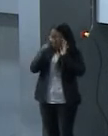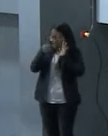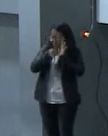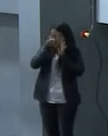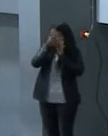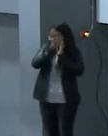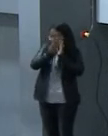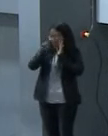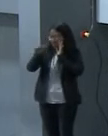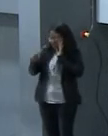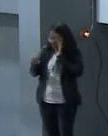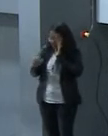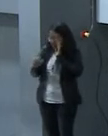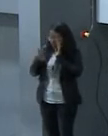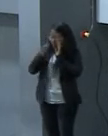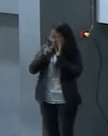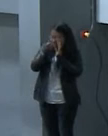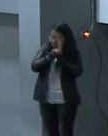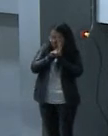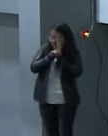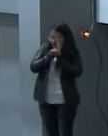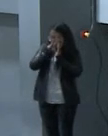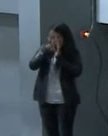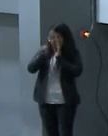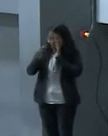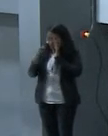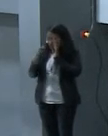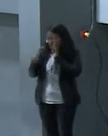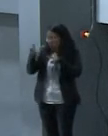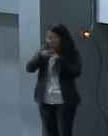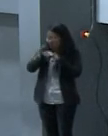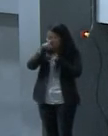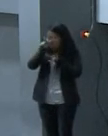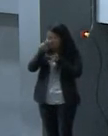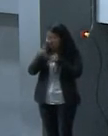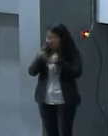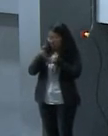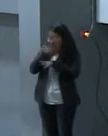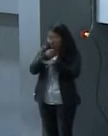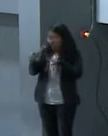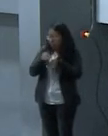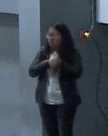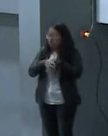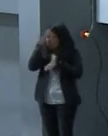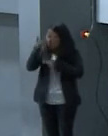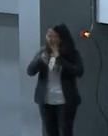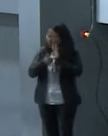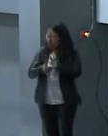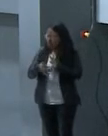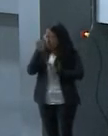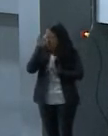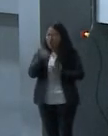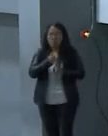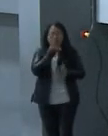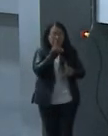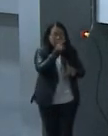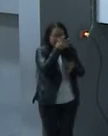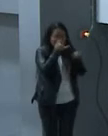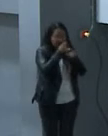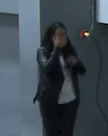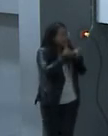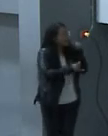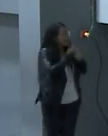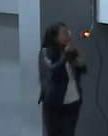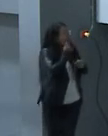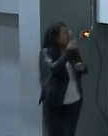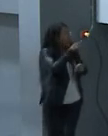1.300 millones. O sea, 1.200 más el aumento del orden de 60 millones. ¿Por qué lo resalto? Es solo para decir, y con eso termino, que está